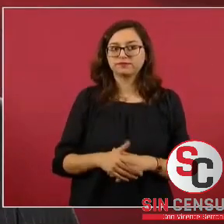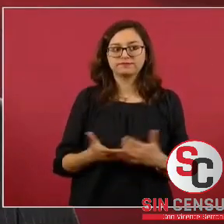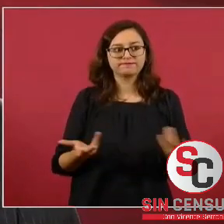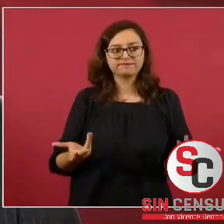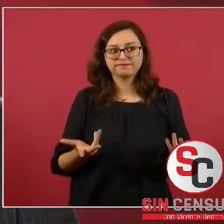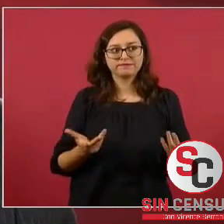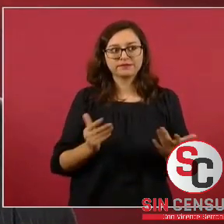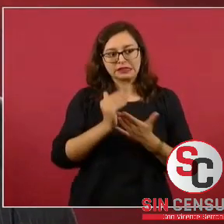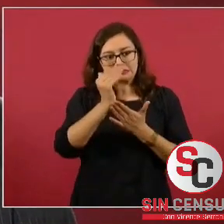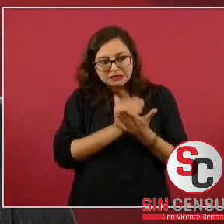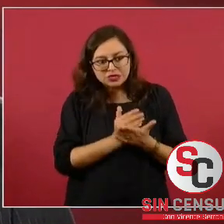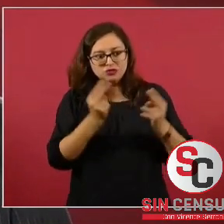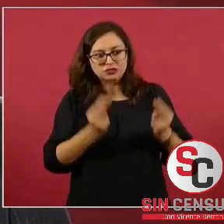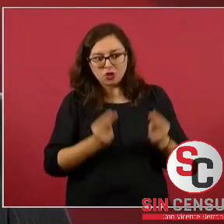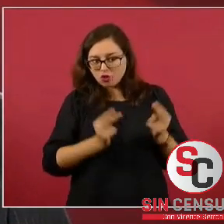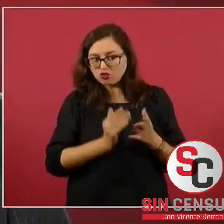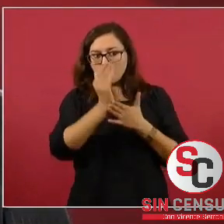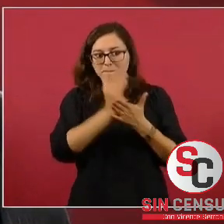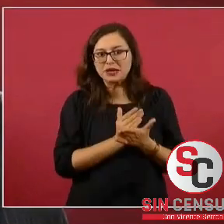para poder